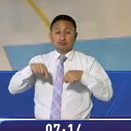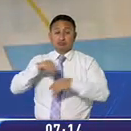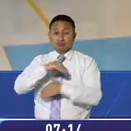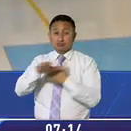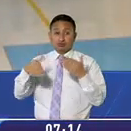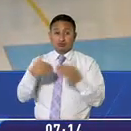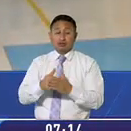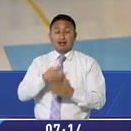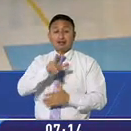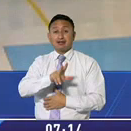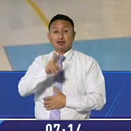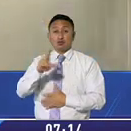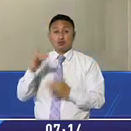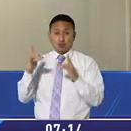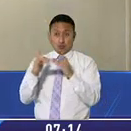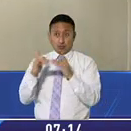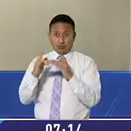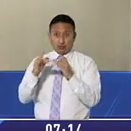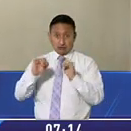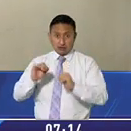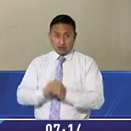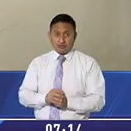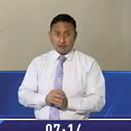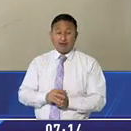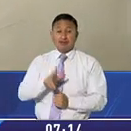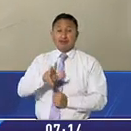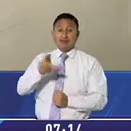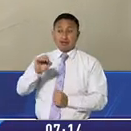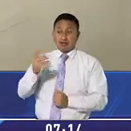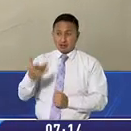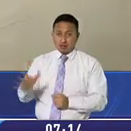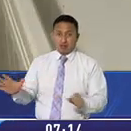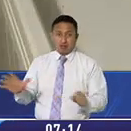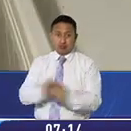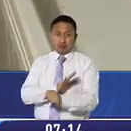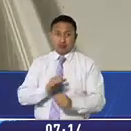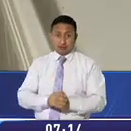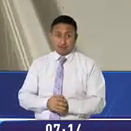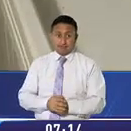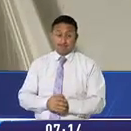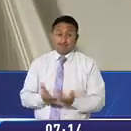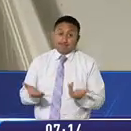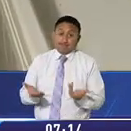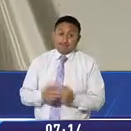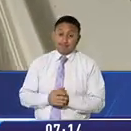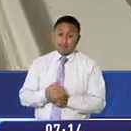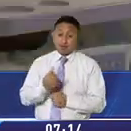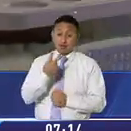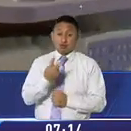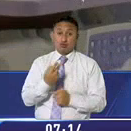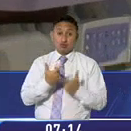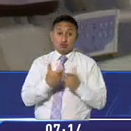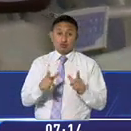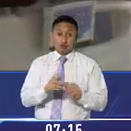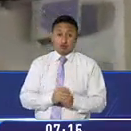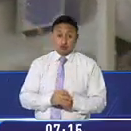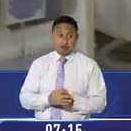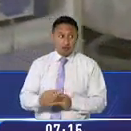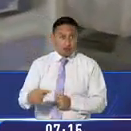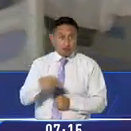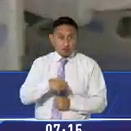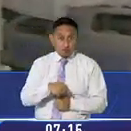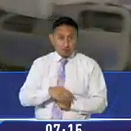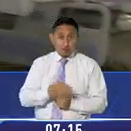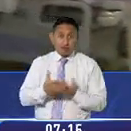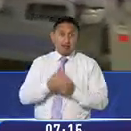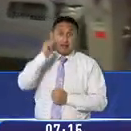32 camas, de las cuales 30 tienen pacientes. Es decir, quedan 2 disponibles, que al ritmo al que van en las próximas horas